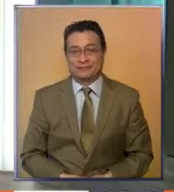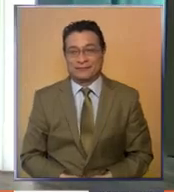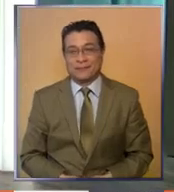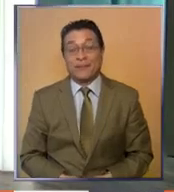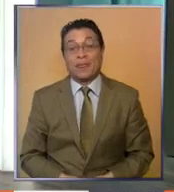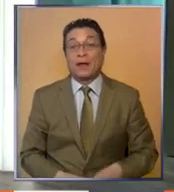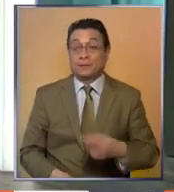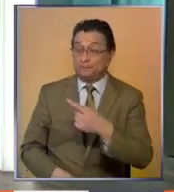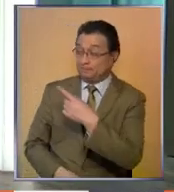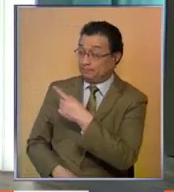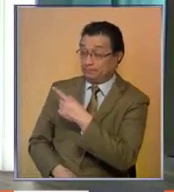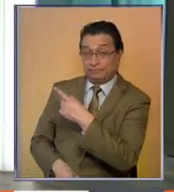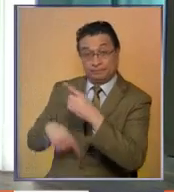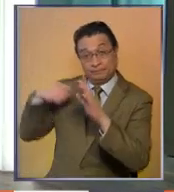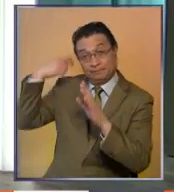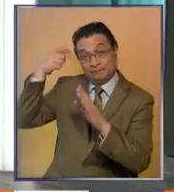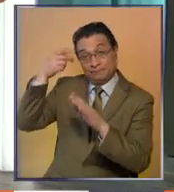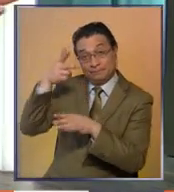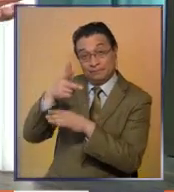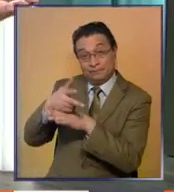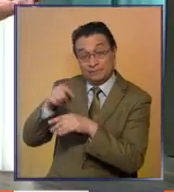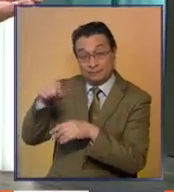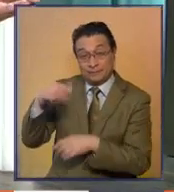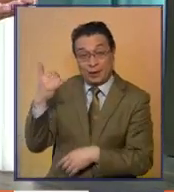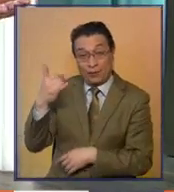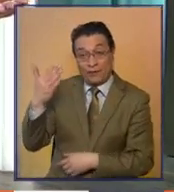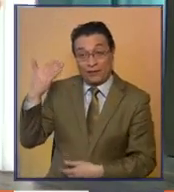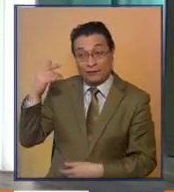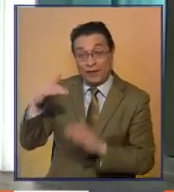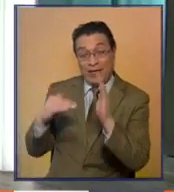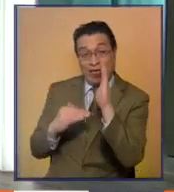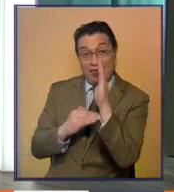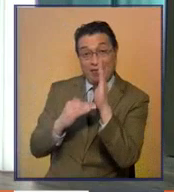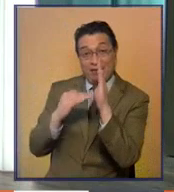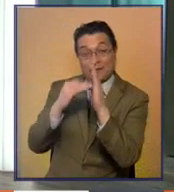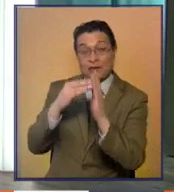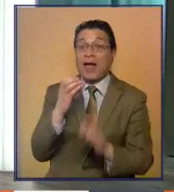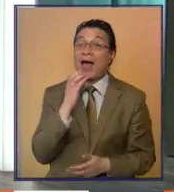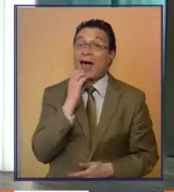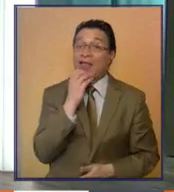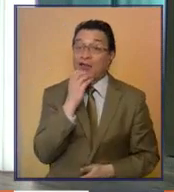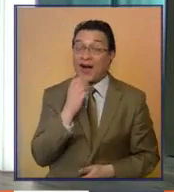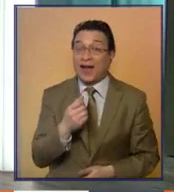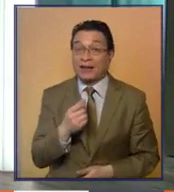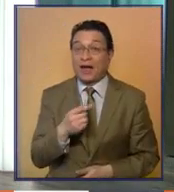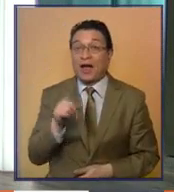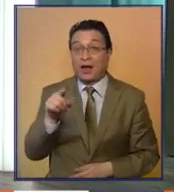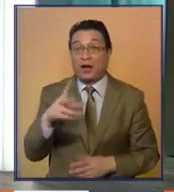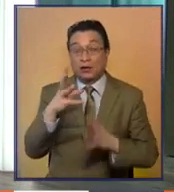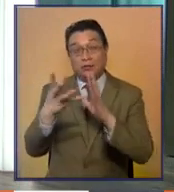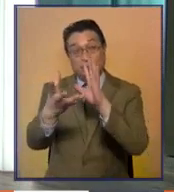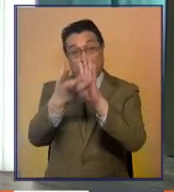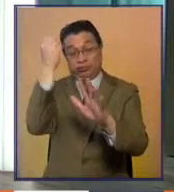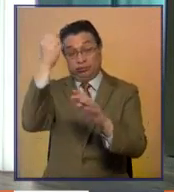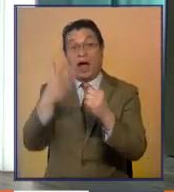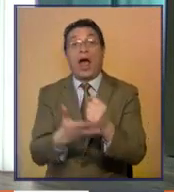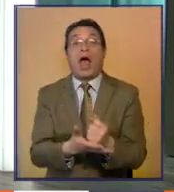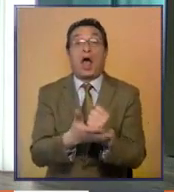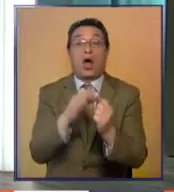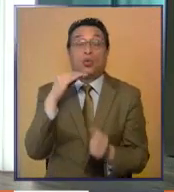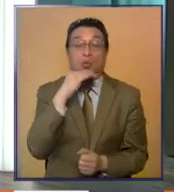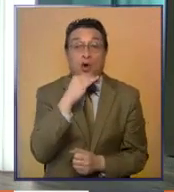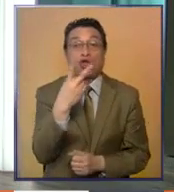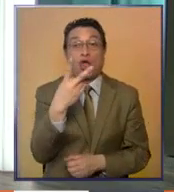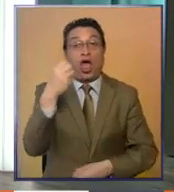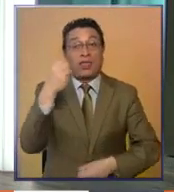Estas son imágenes de este jueves en un edificio de Antofagasta. Se trata de un rescate de emergencia. Dos